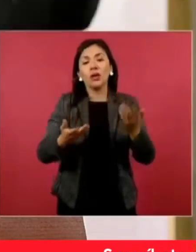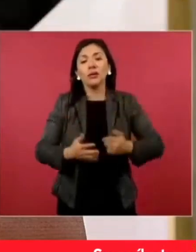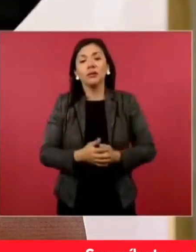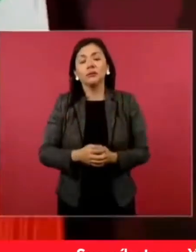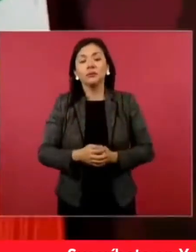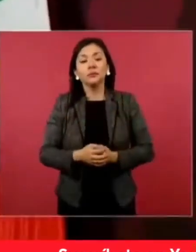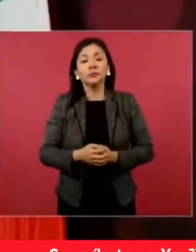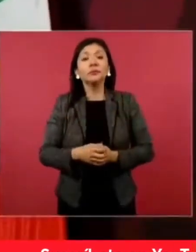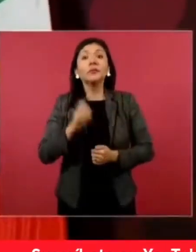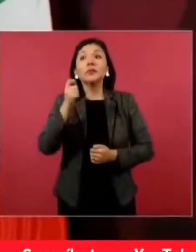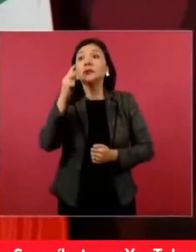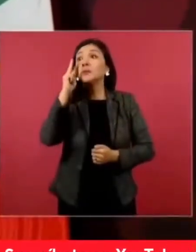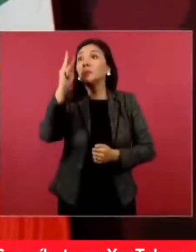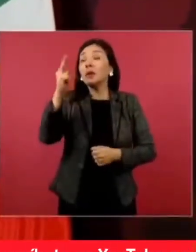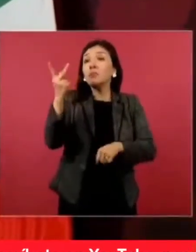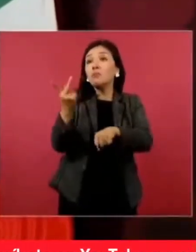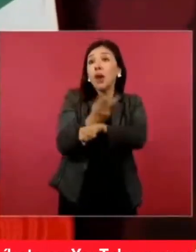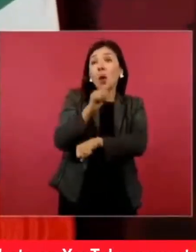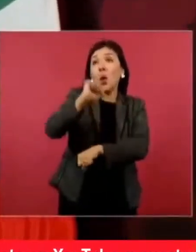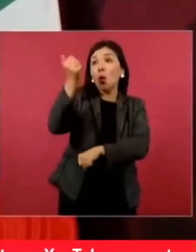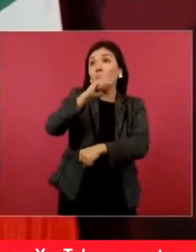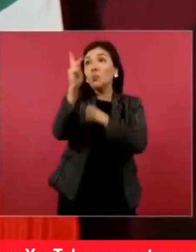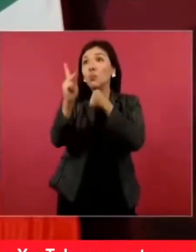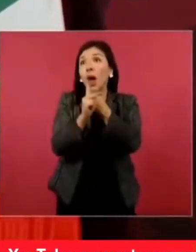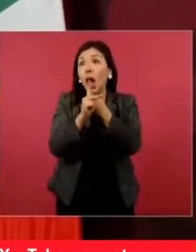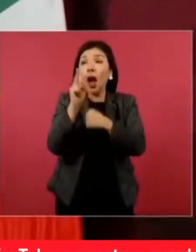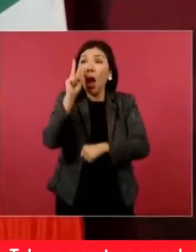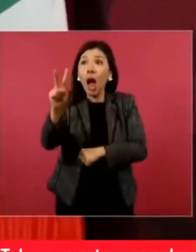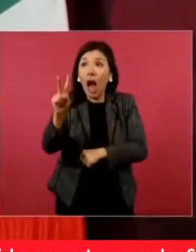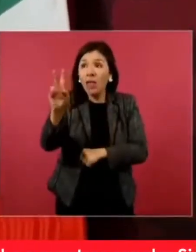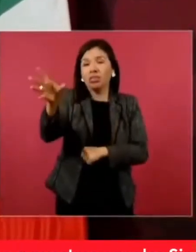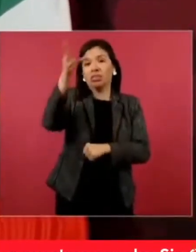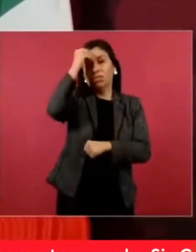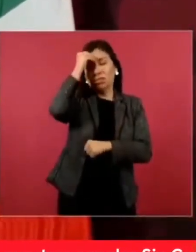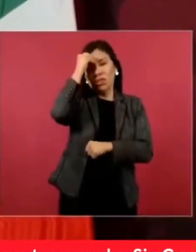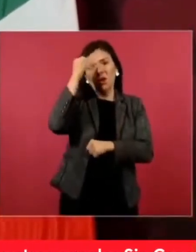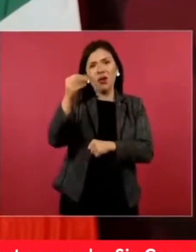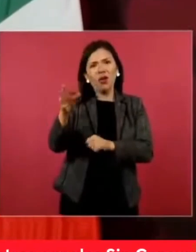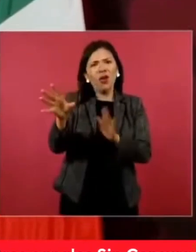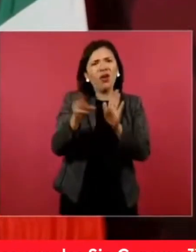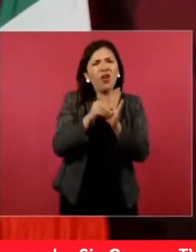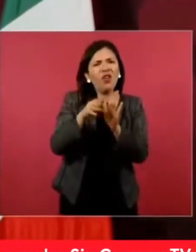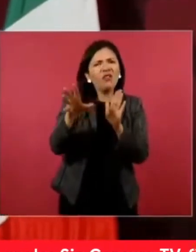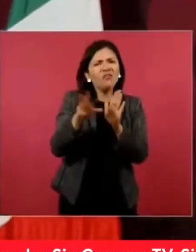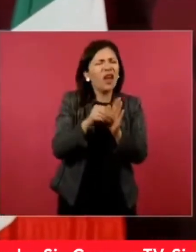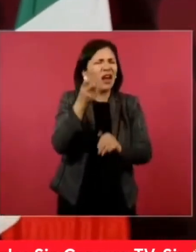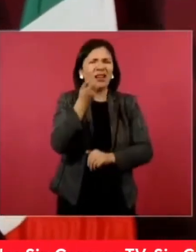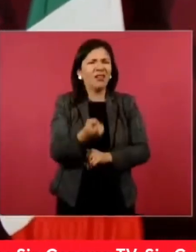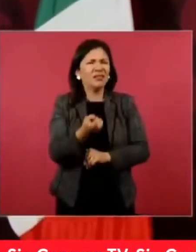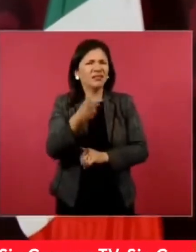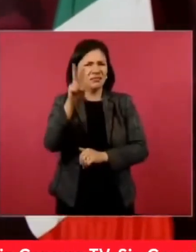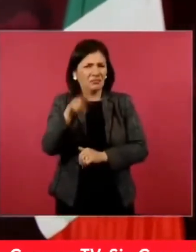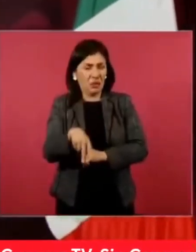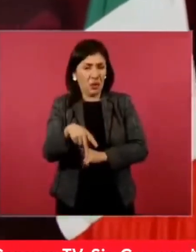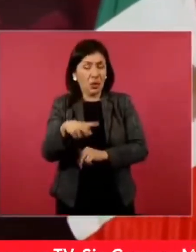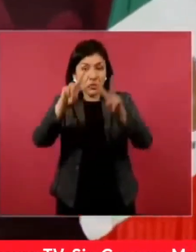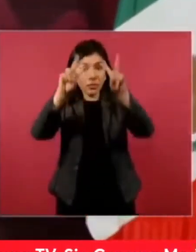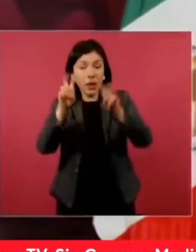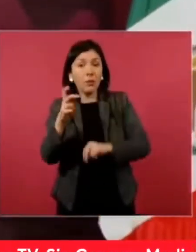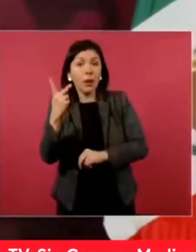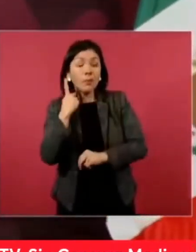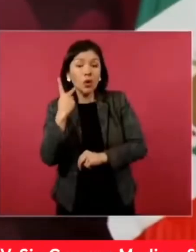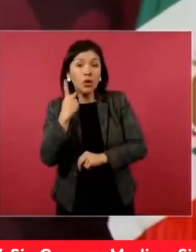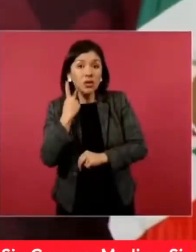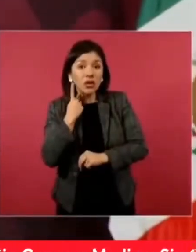de lo que sucede en otras partes del mundo, y no se puede en política